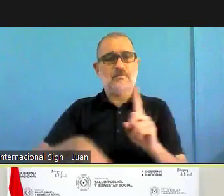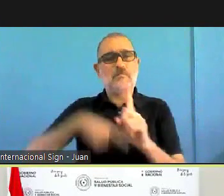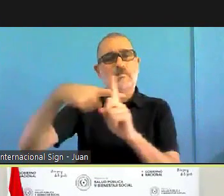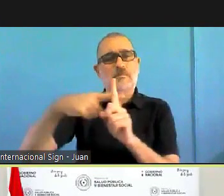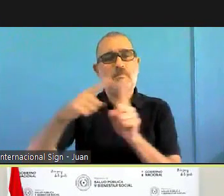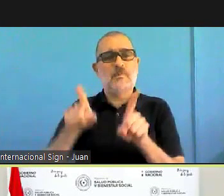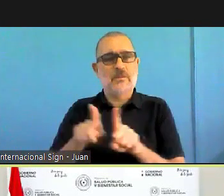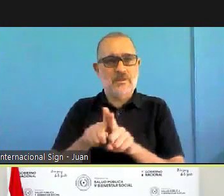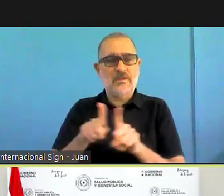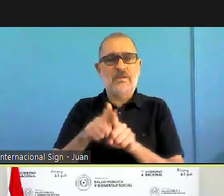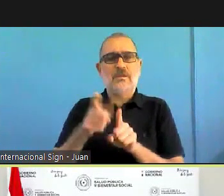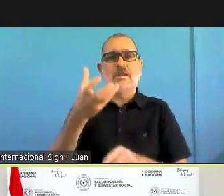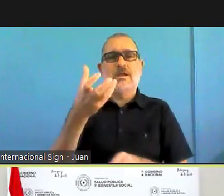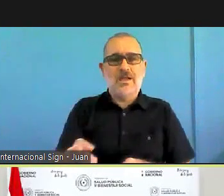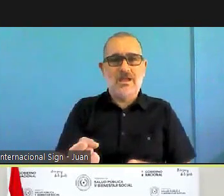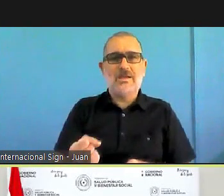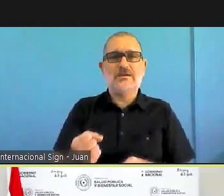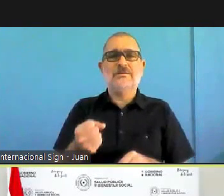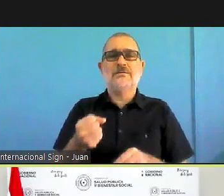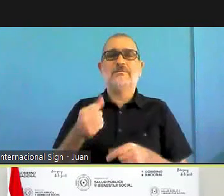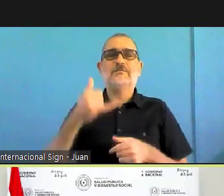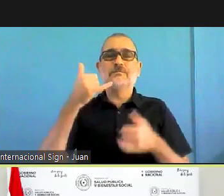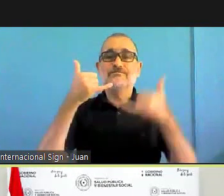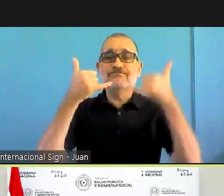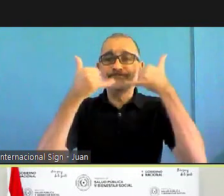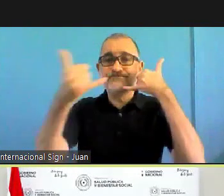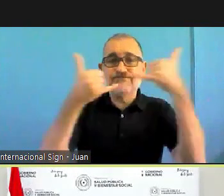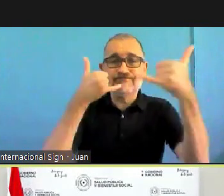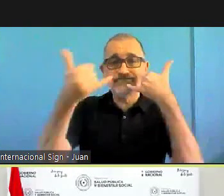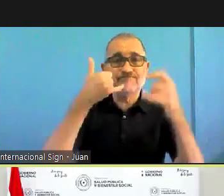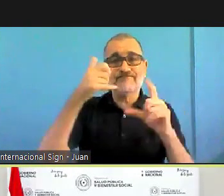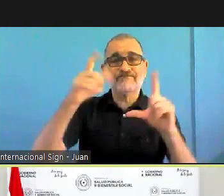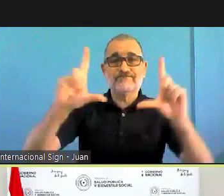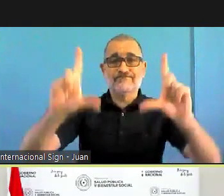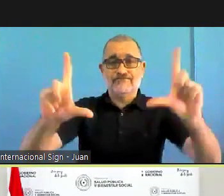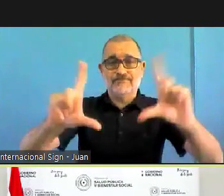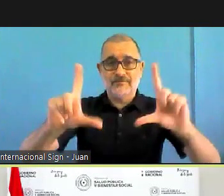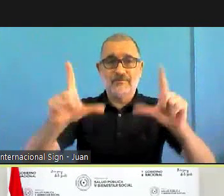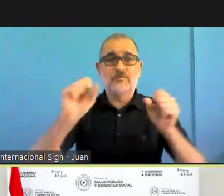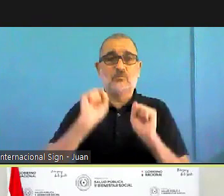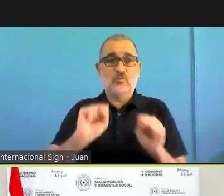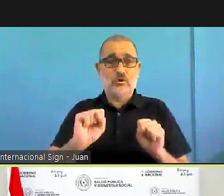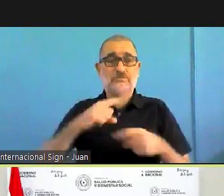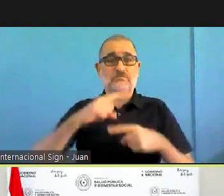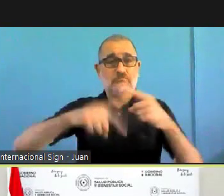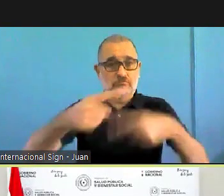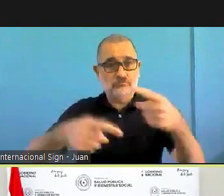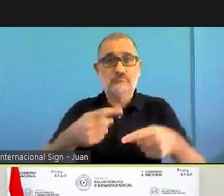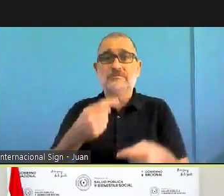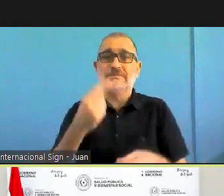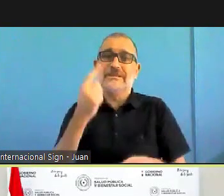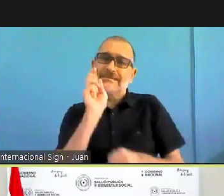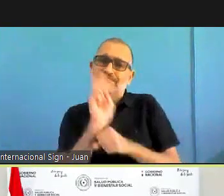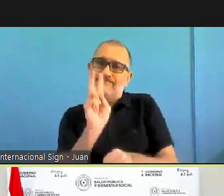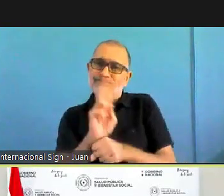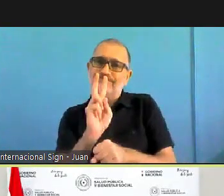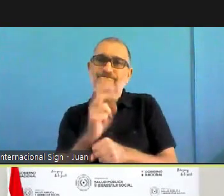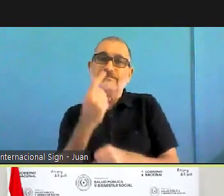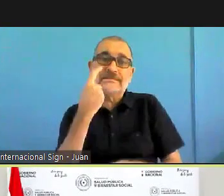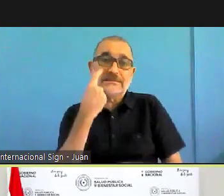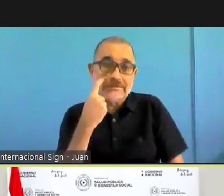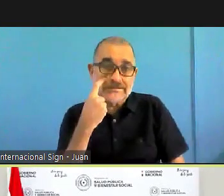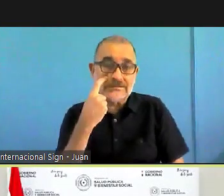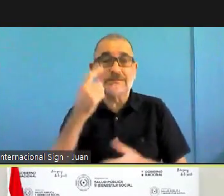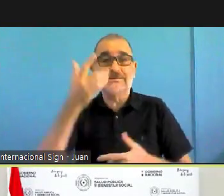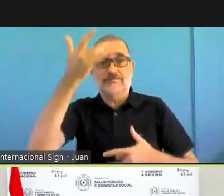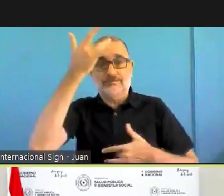patologías para poder dar diferentes estratificaciones de servicios. Ayudó muchísimo al modelo de atención.